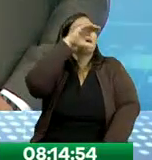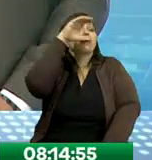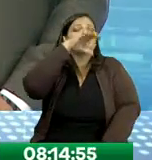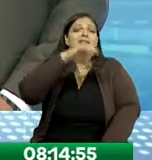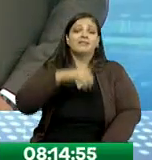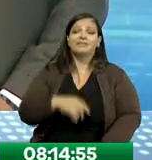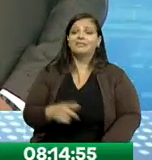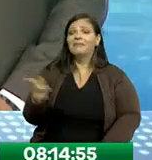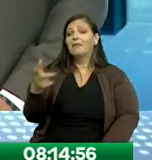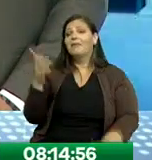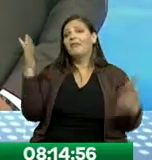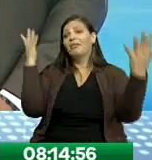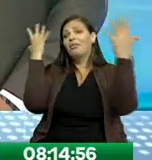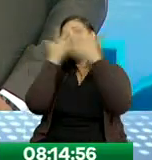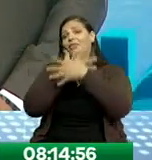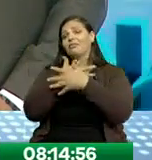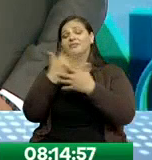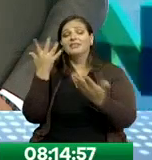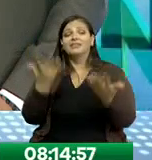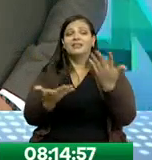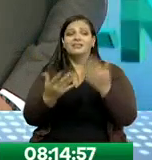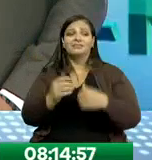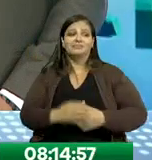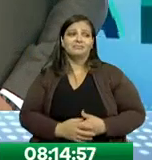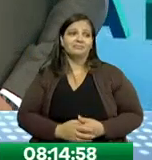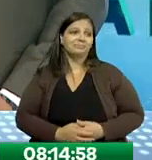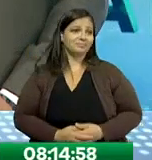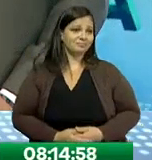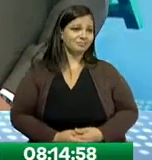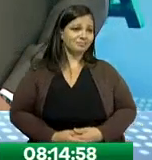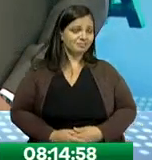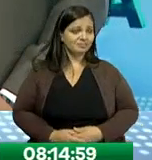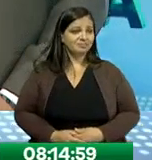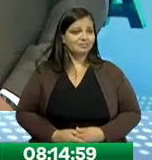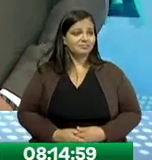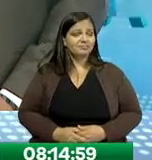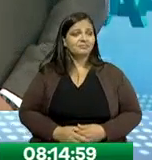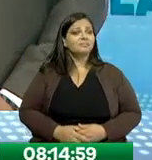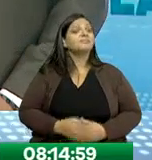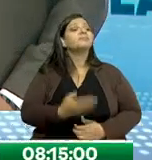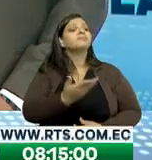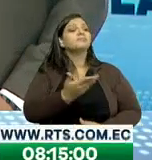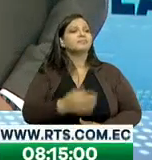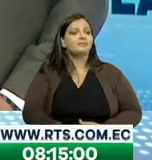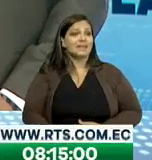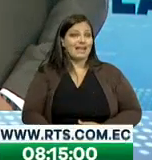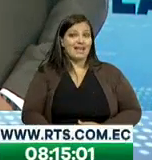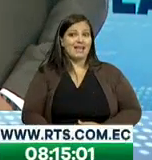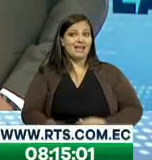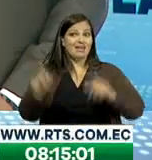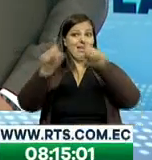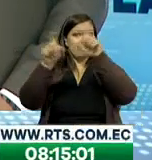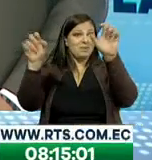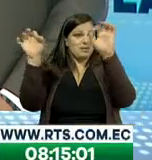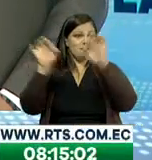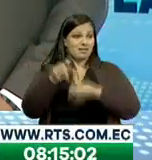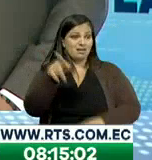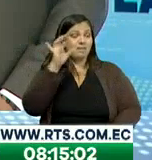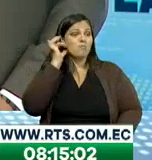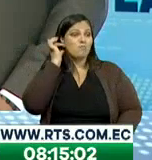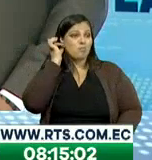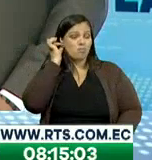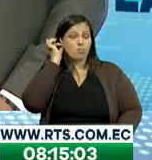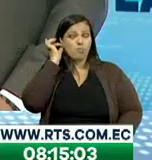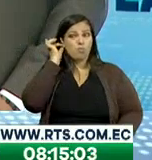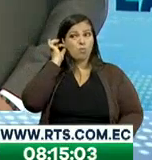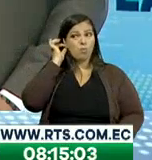jueves, a lo mejor mañana. No, ya me terminó de comunicar la señorita que venga el día jueves de la que viene. Viene la semana que viene, sí. Pero